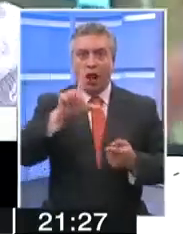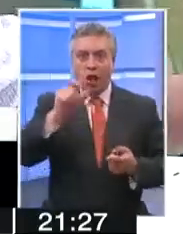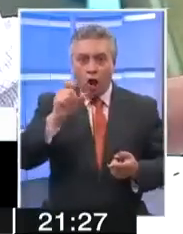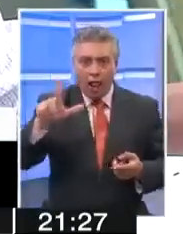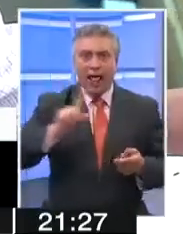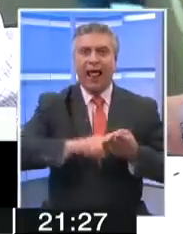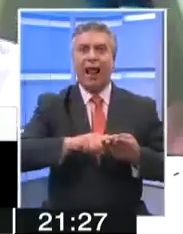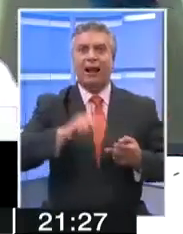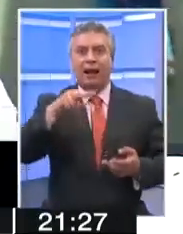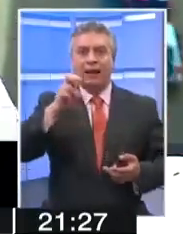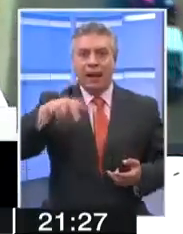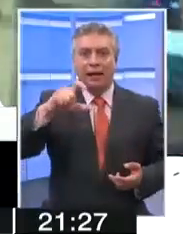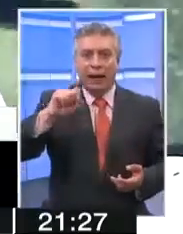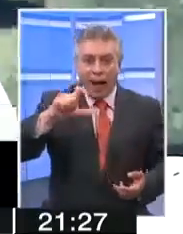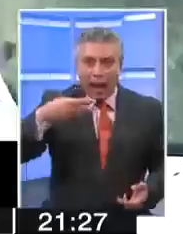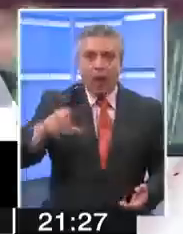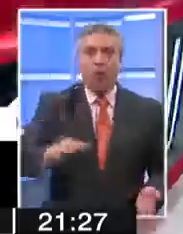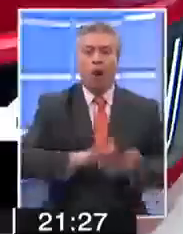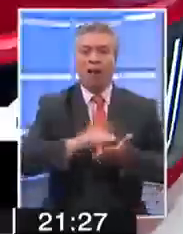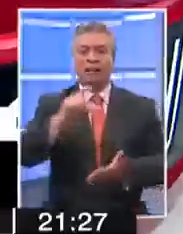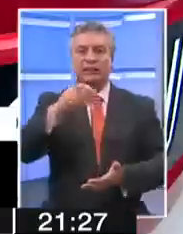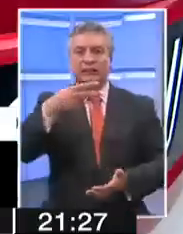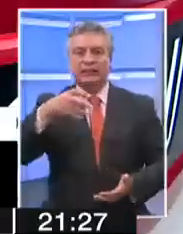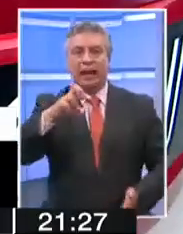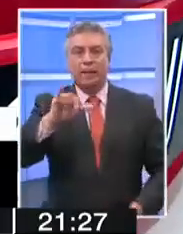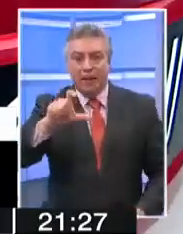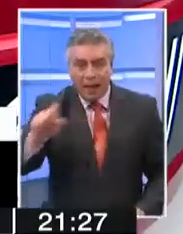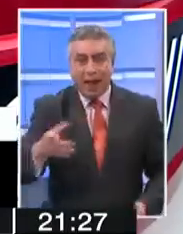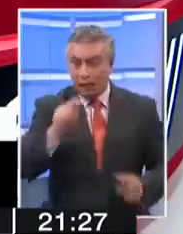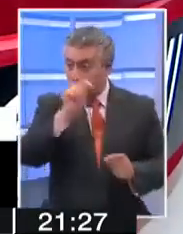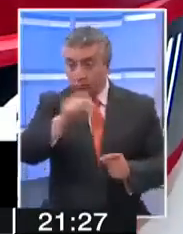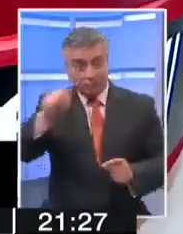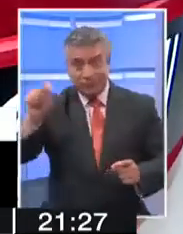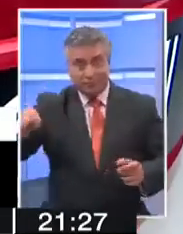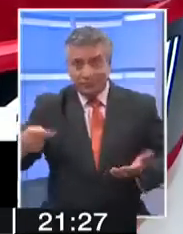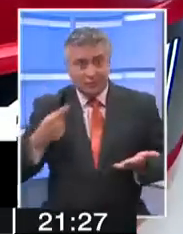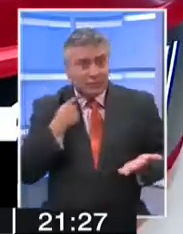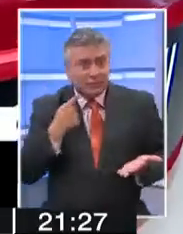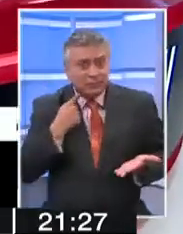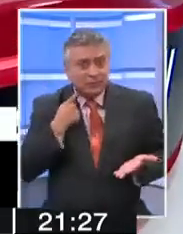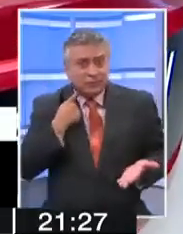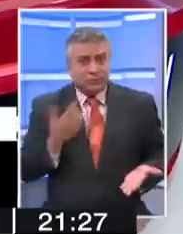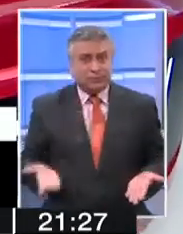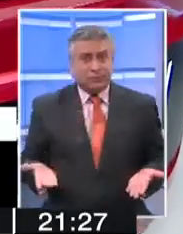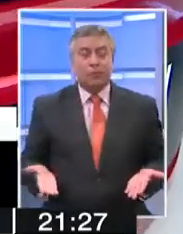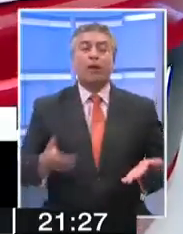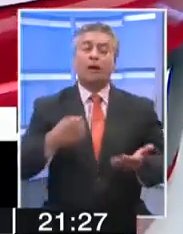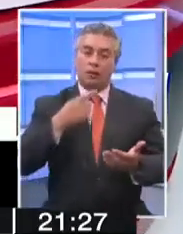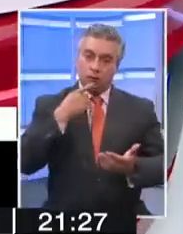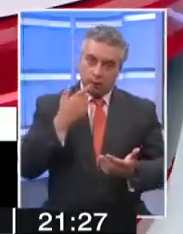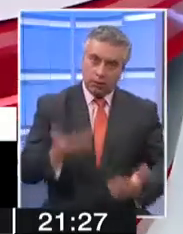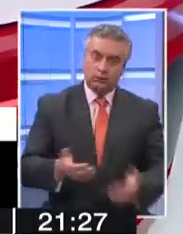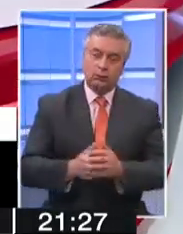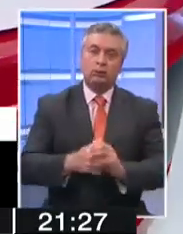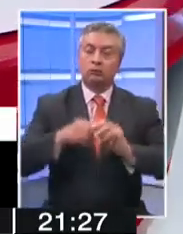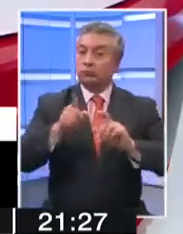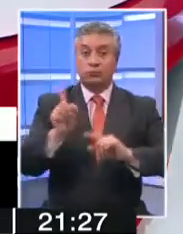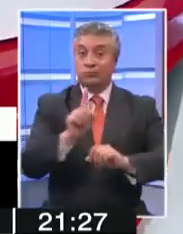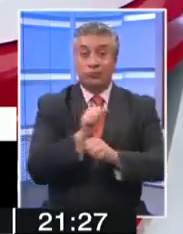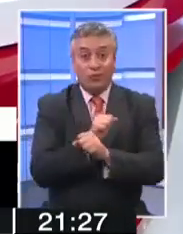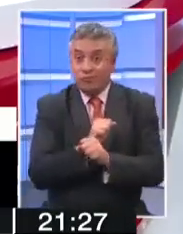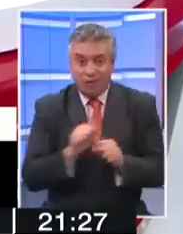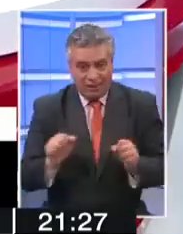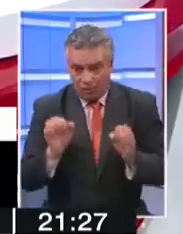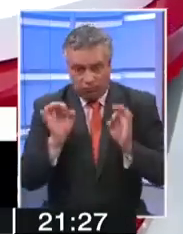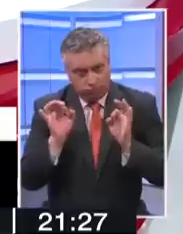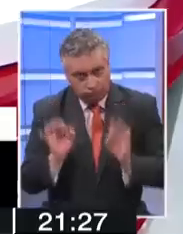Nancagua, Chépica. Alcalde, sigo con la cronología mientras usted va agregando estos datos, pero luego entonces de que no pueden concretar esa